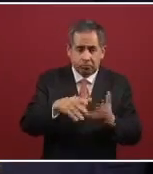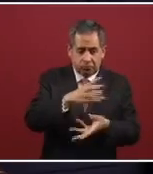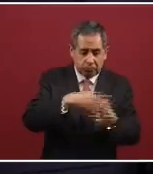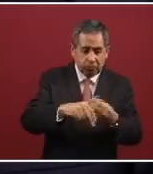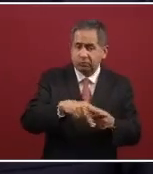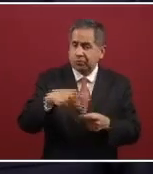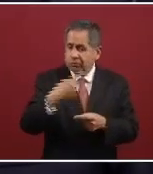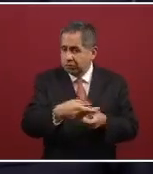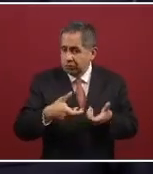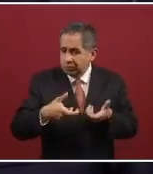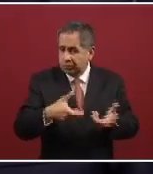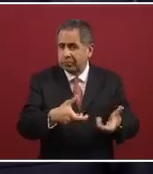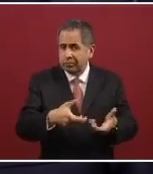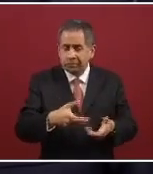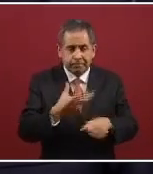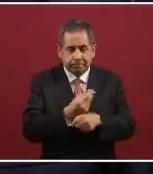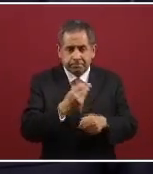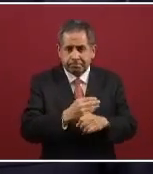camino.